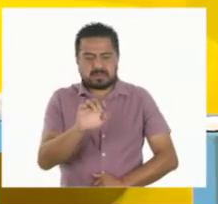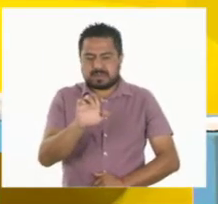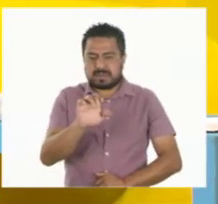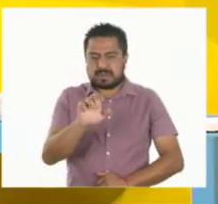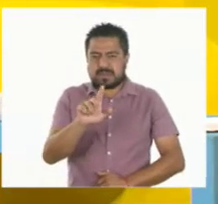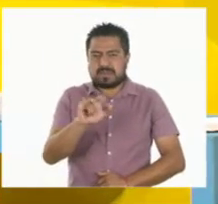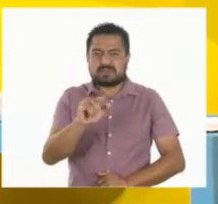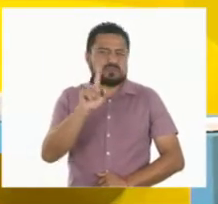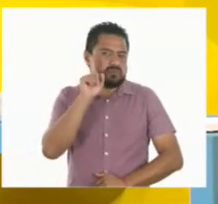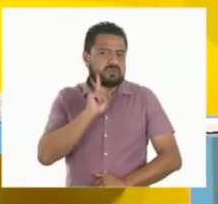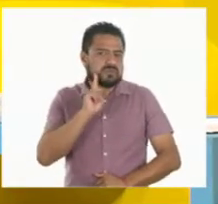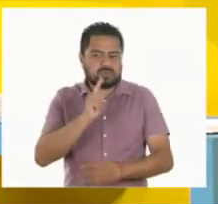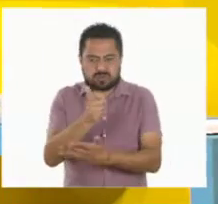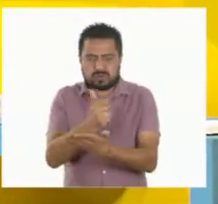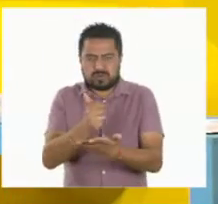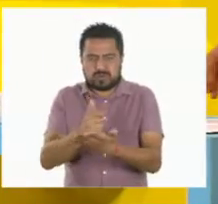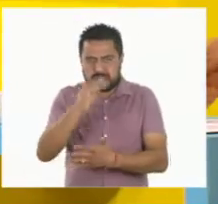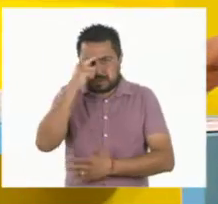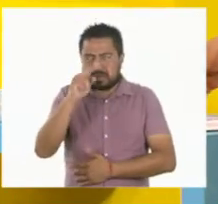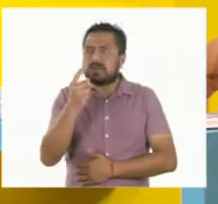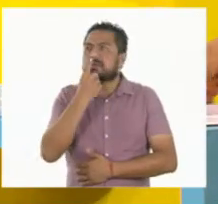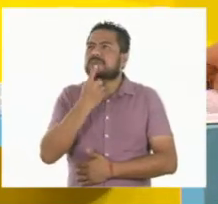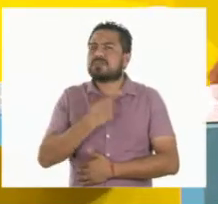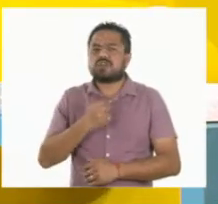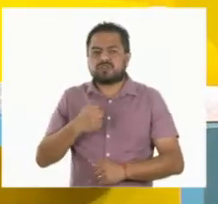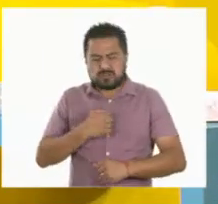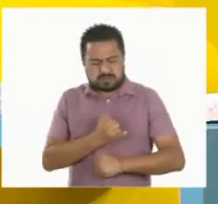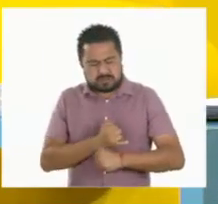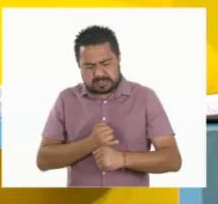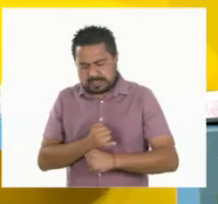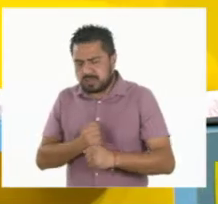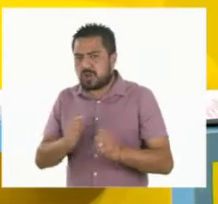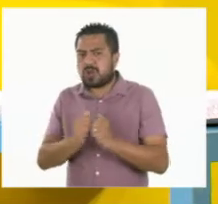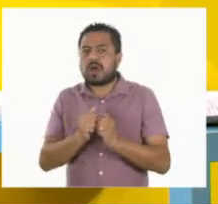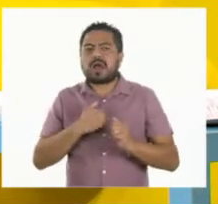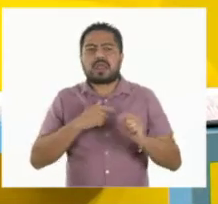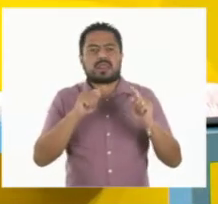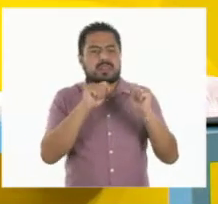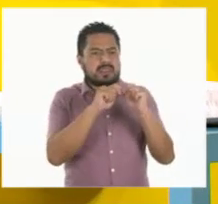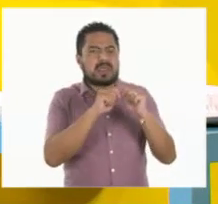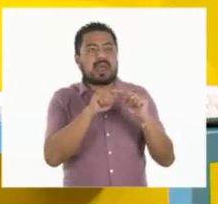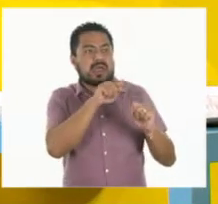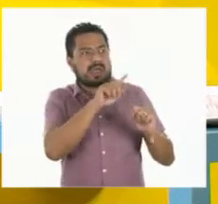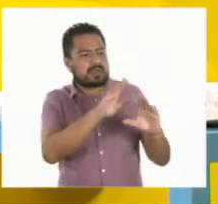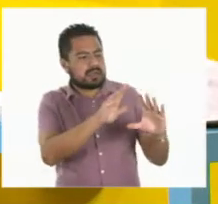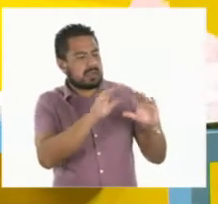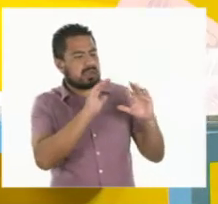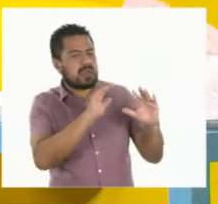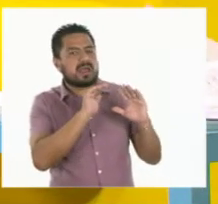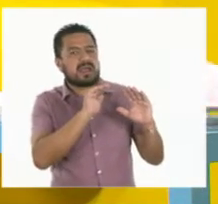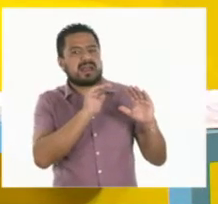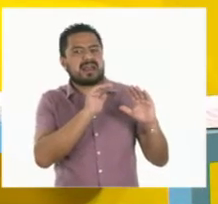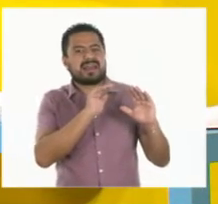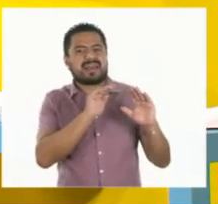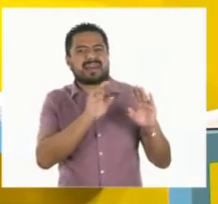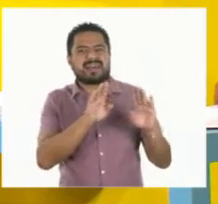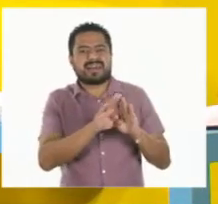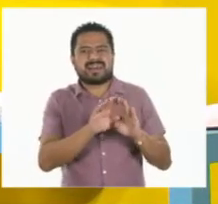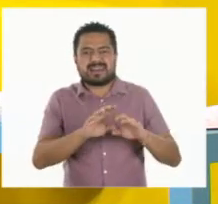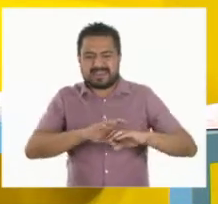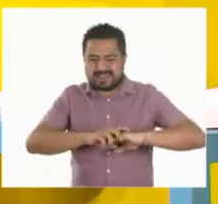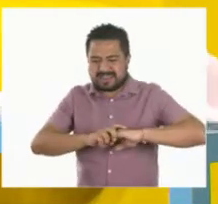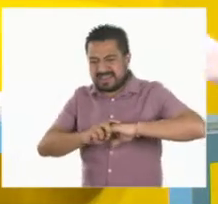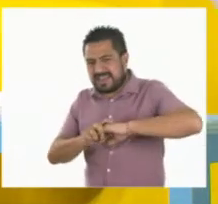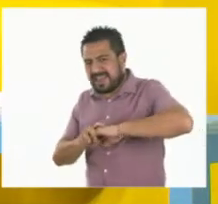de la Ciudad de México nos comenta. Yo investigué con mi tía y ella me enseñó la canción de Acitrón.